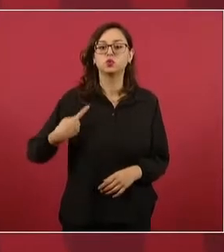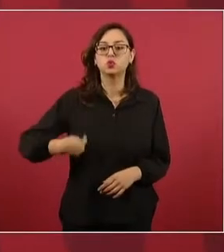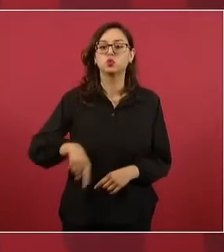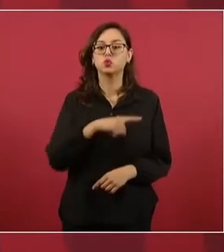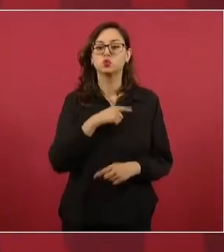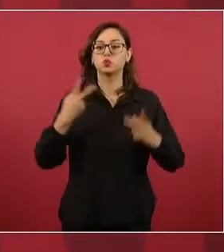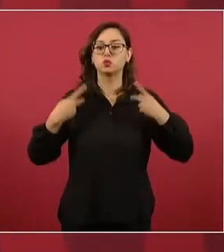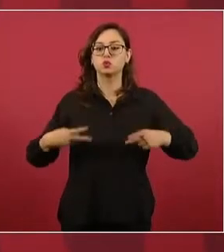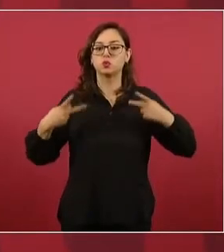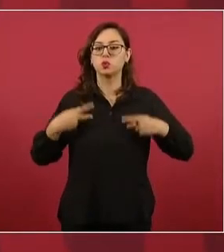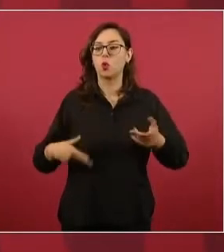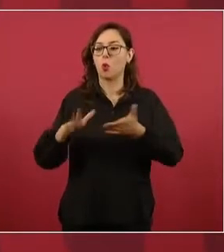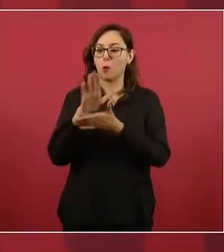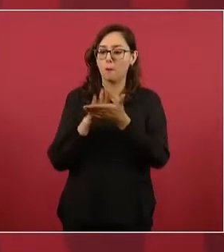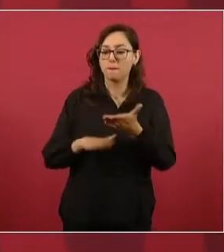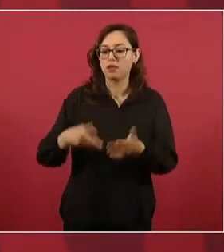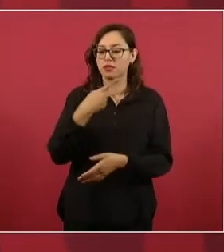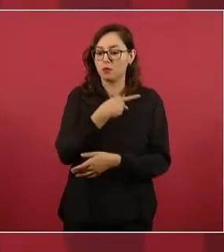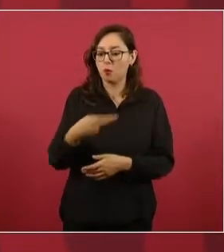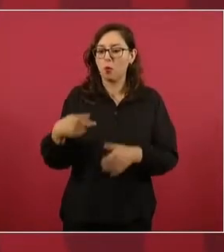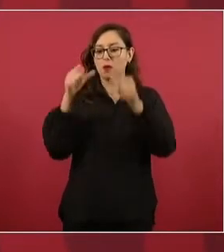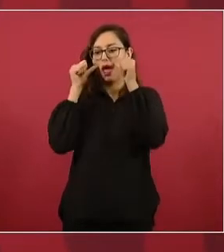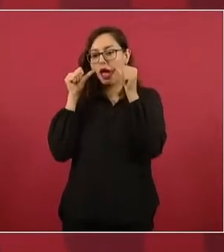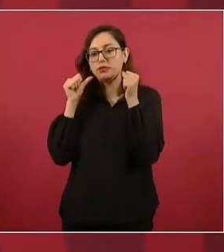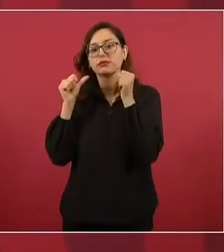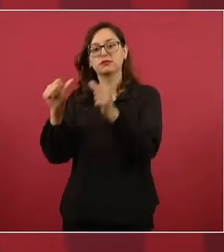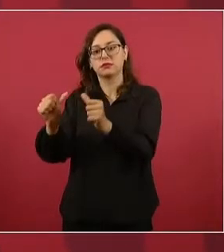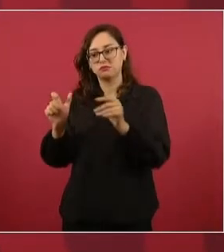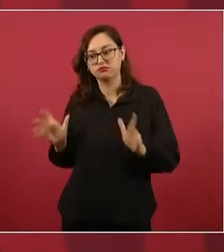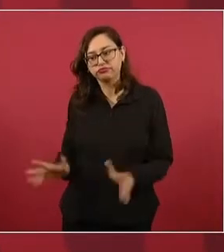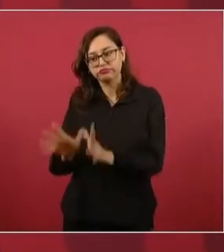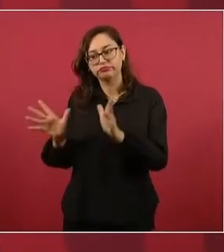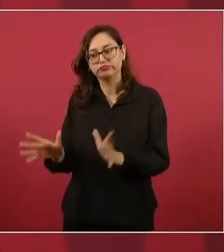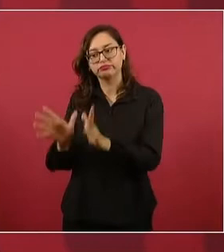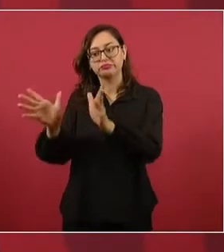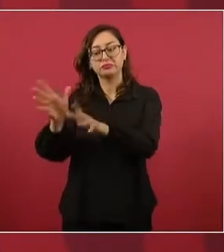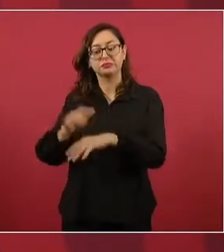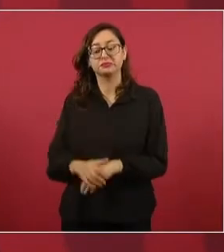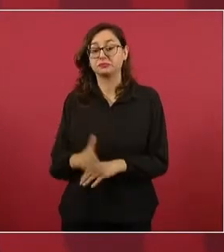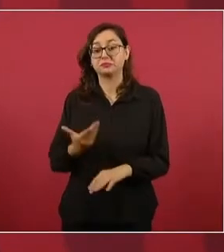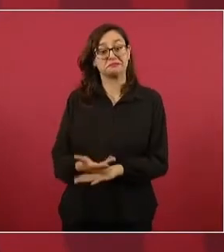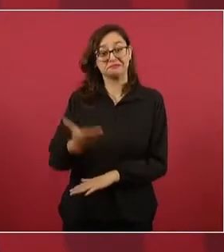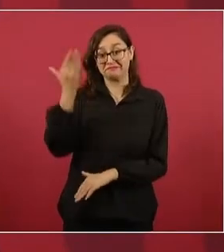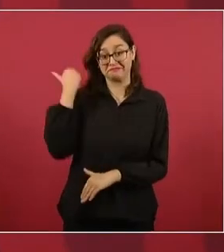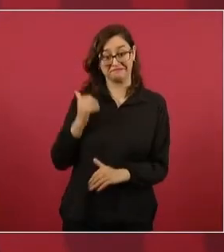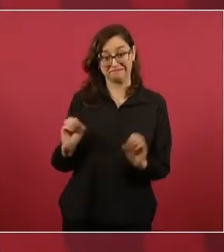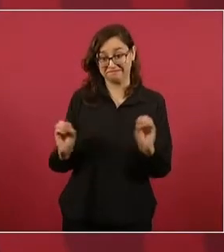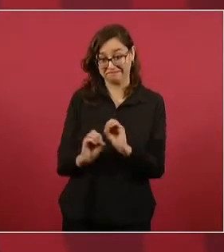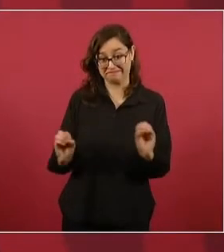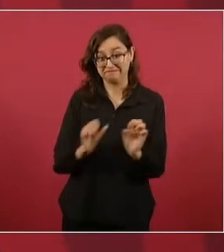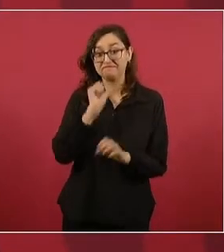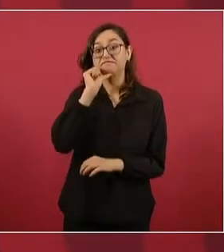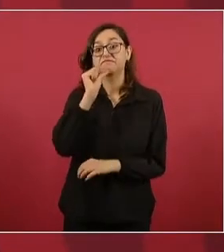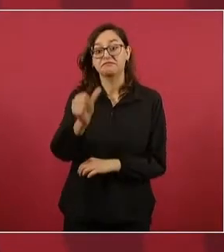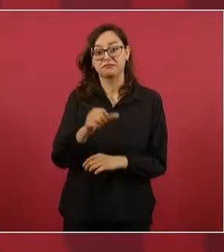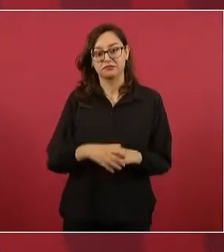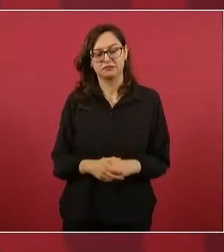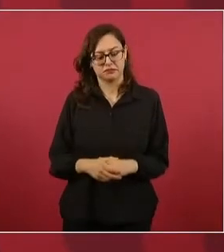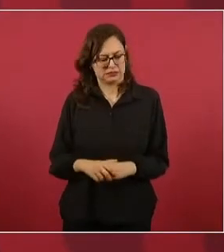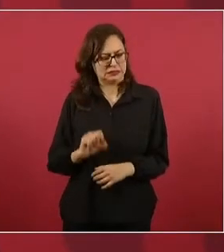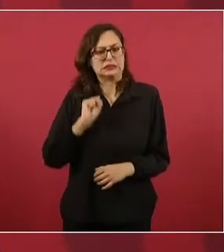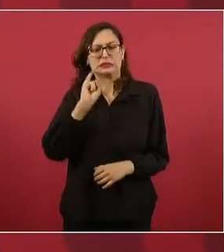pobre, como no se hace en otras partes. De todas maneras, hay